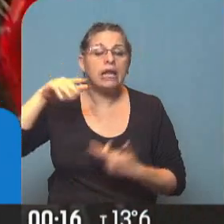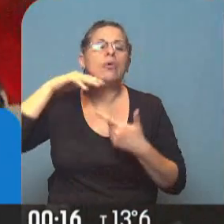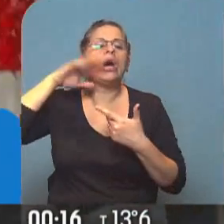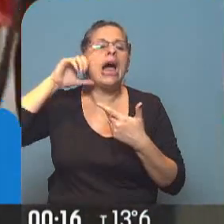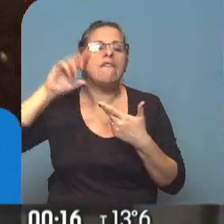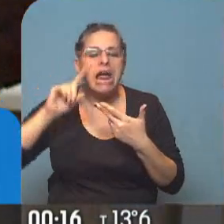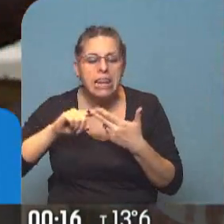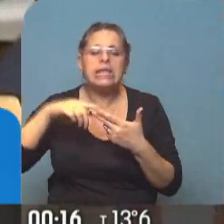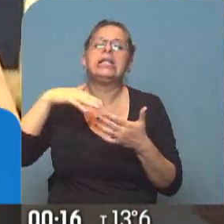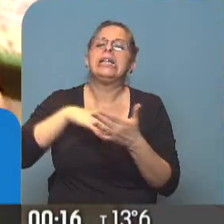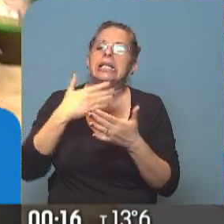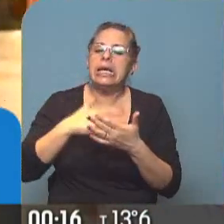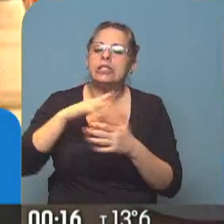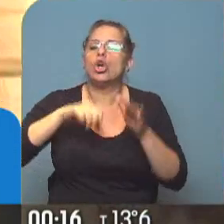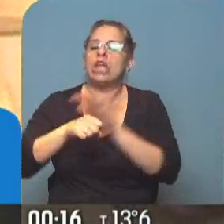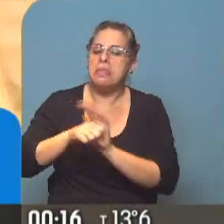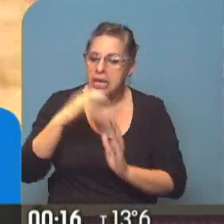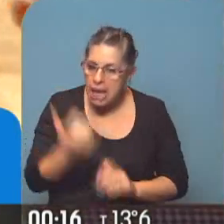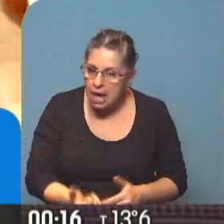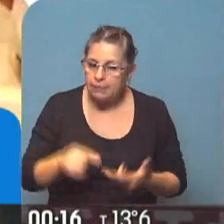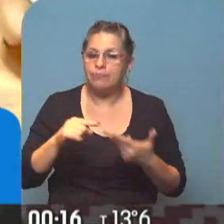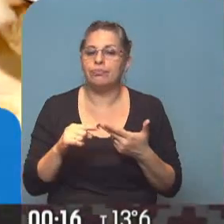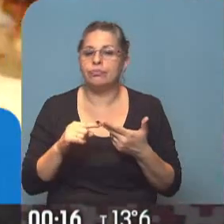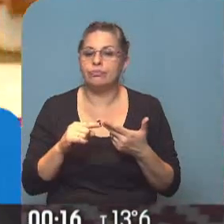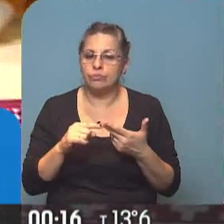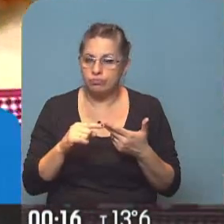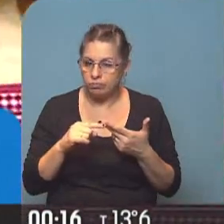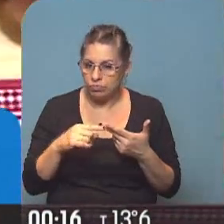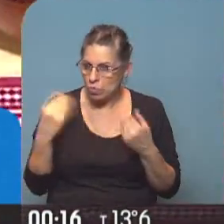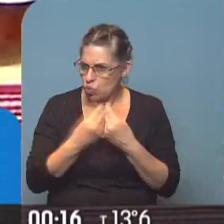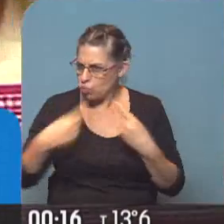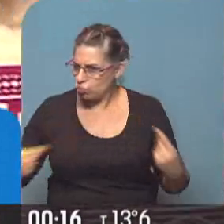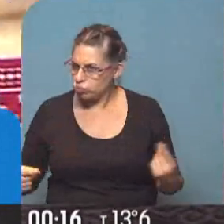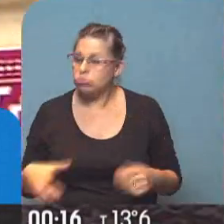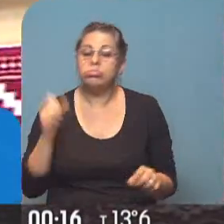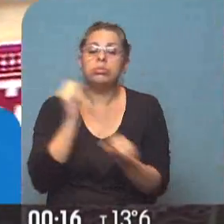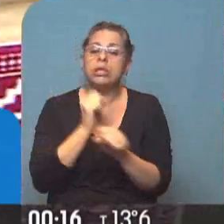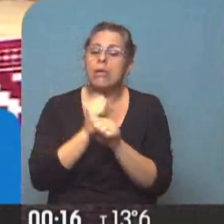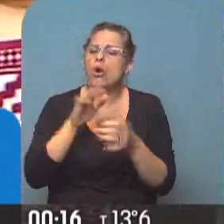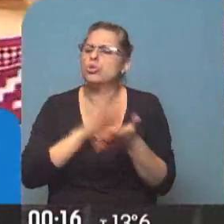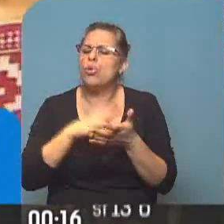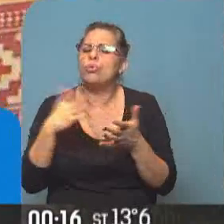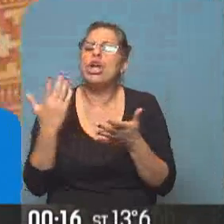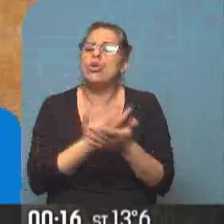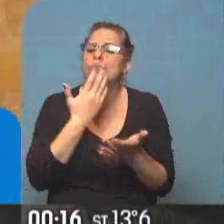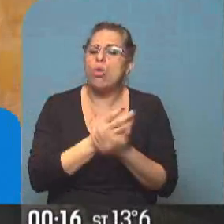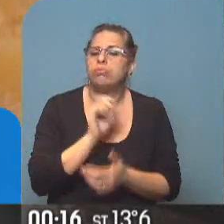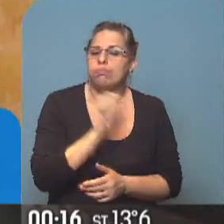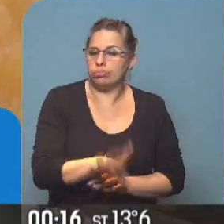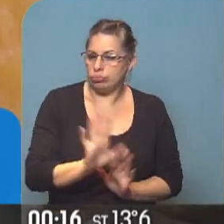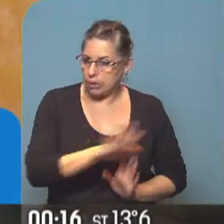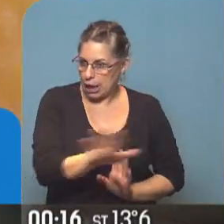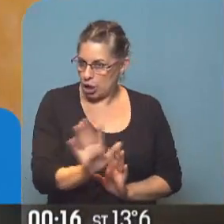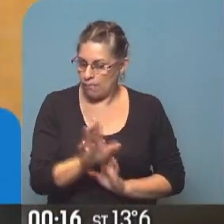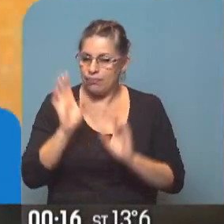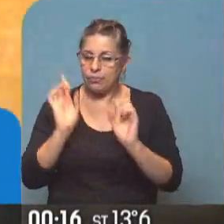Tandil, tenemos conservas variadas. Trabajamos mucho lo que son productos regionales, nos